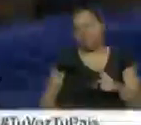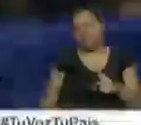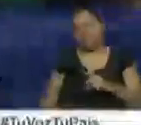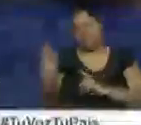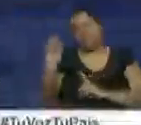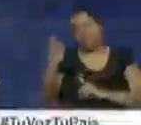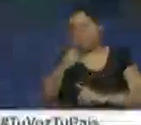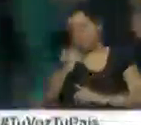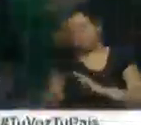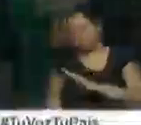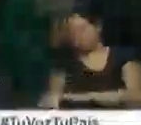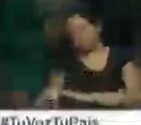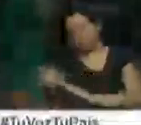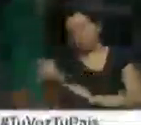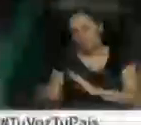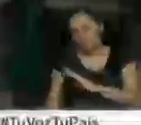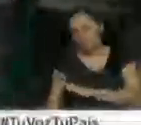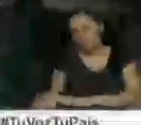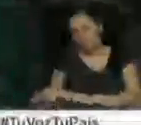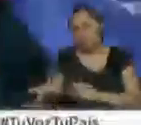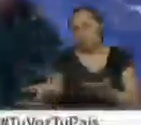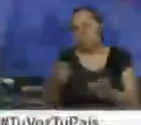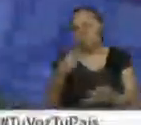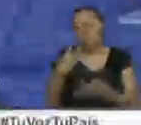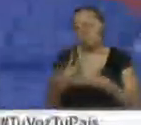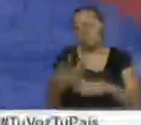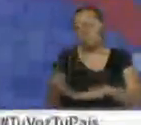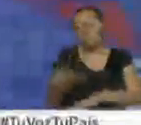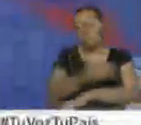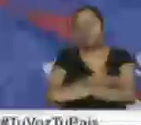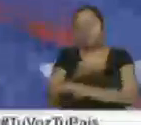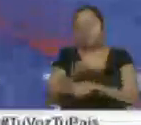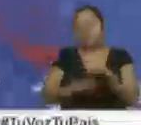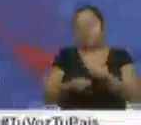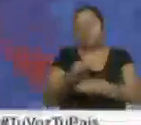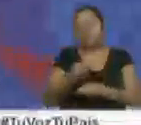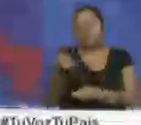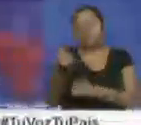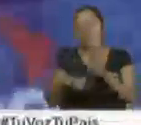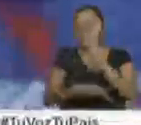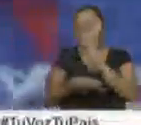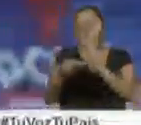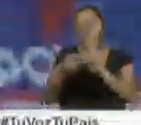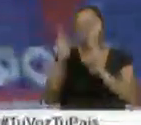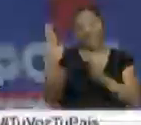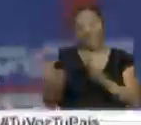de Diputados, Eduardo Cunha, quien fue encarcelado por lavado de dinero en Petrobras.